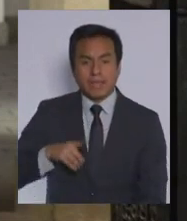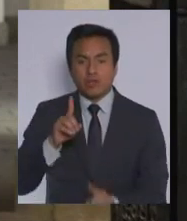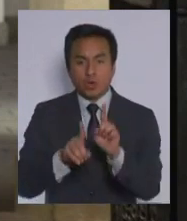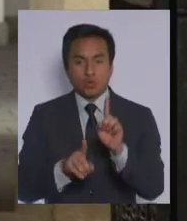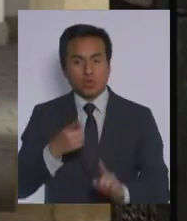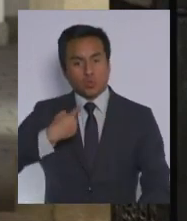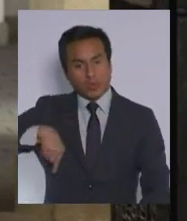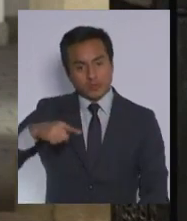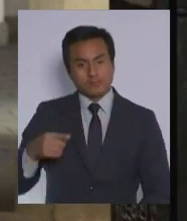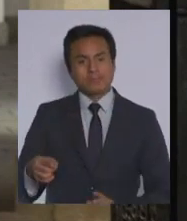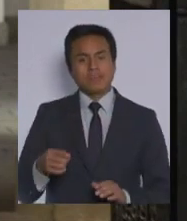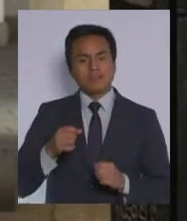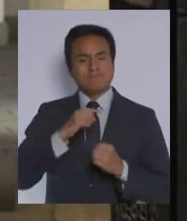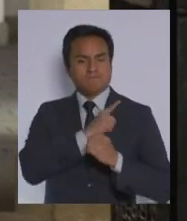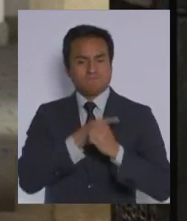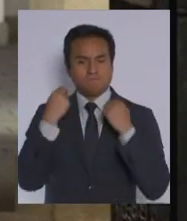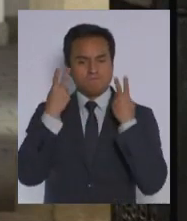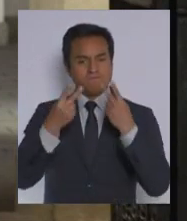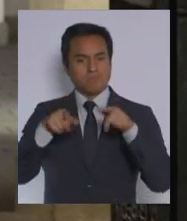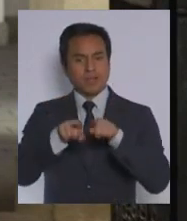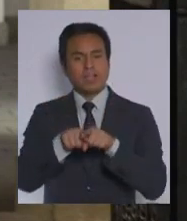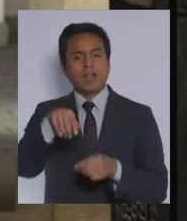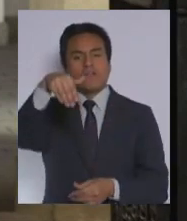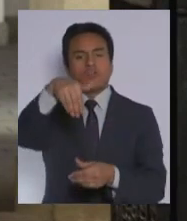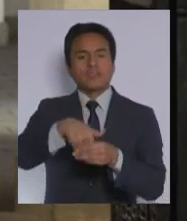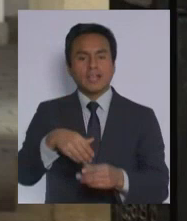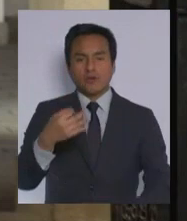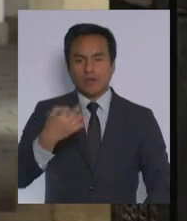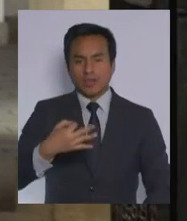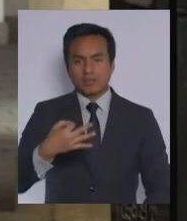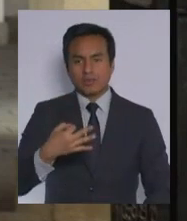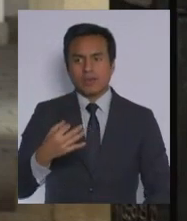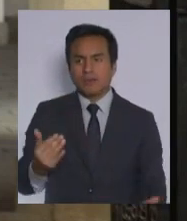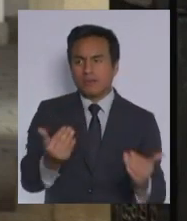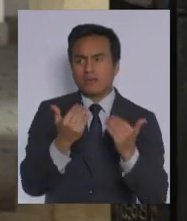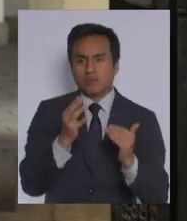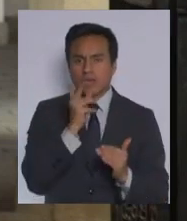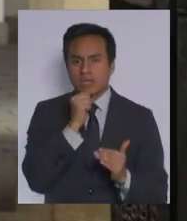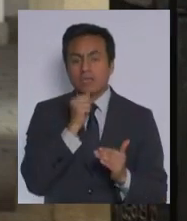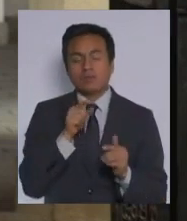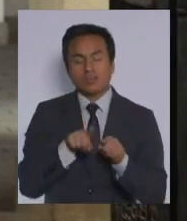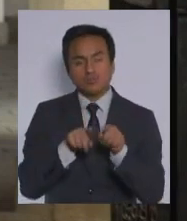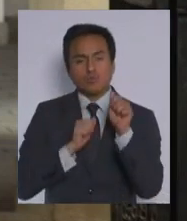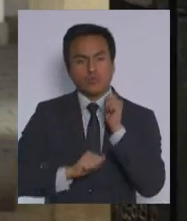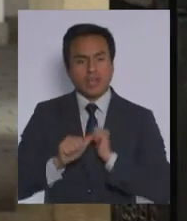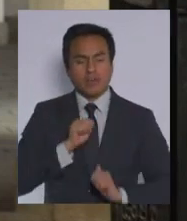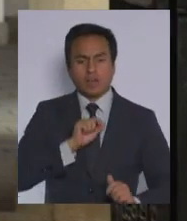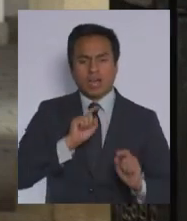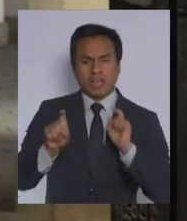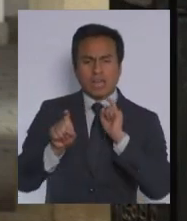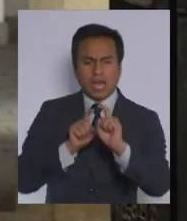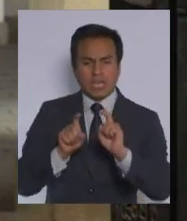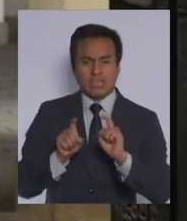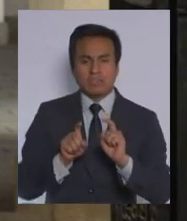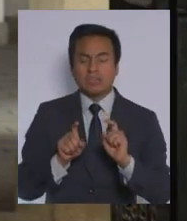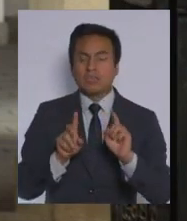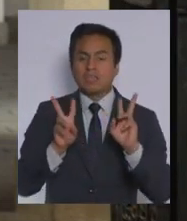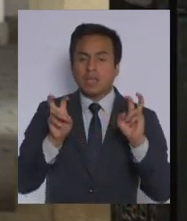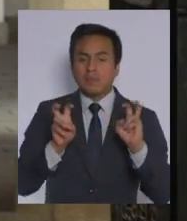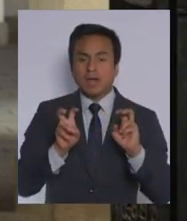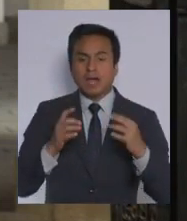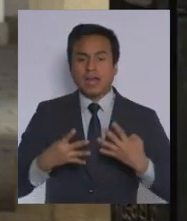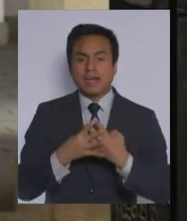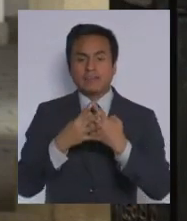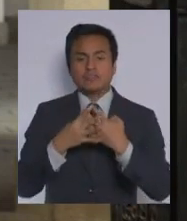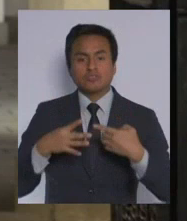convicción la valentía y la fuerza de votar por lo correcto que no era popular sufrieron muchos ataques de agresiones a través de